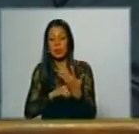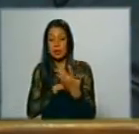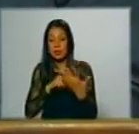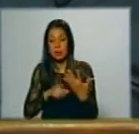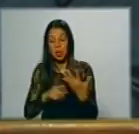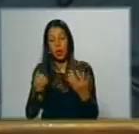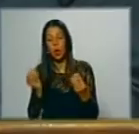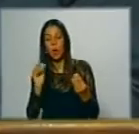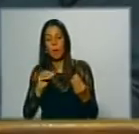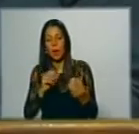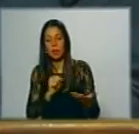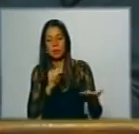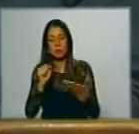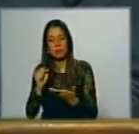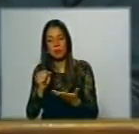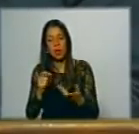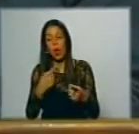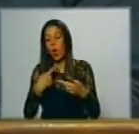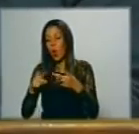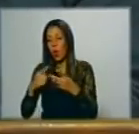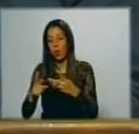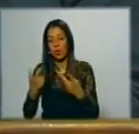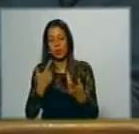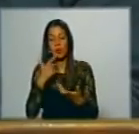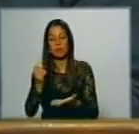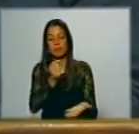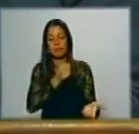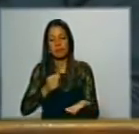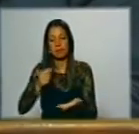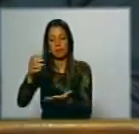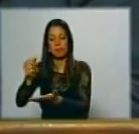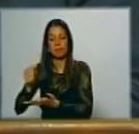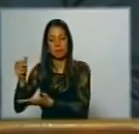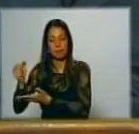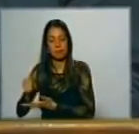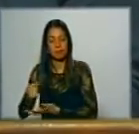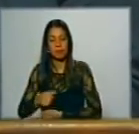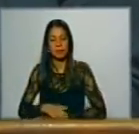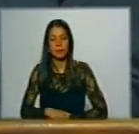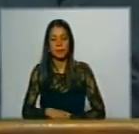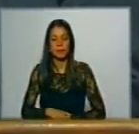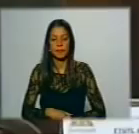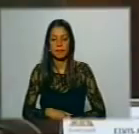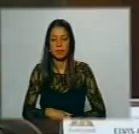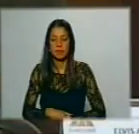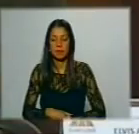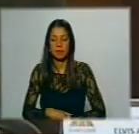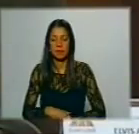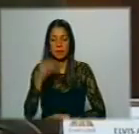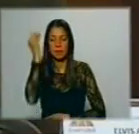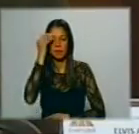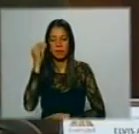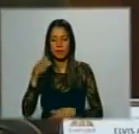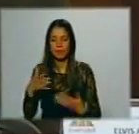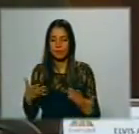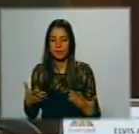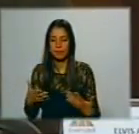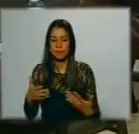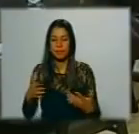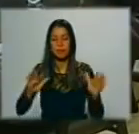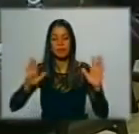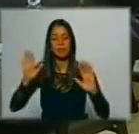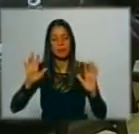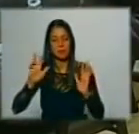rentas, bienes e ingresos que obtenga por cualquier otro concepto. Es todo. En consideración,